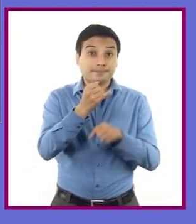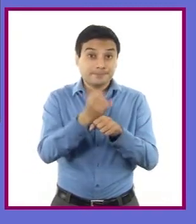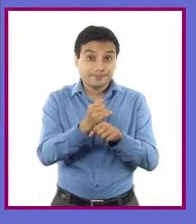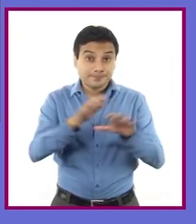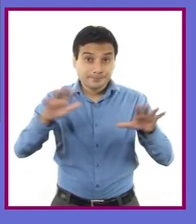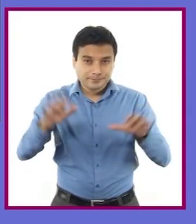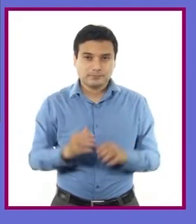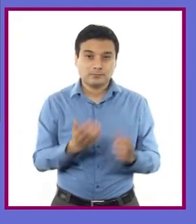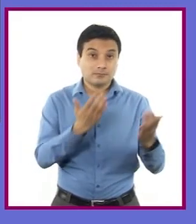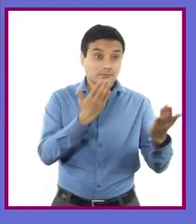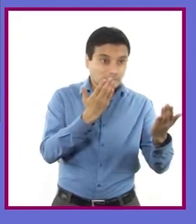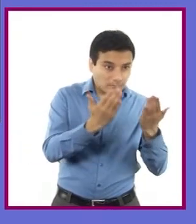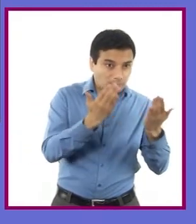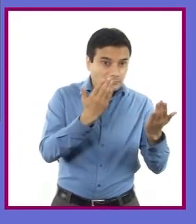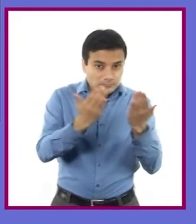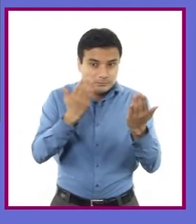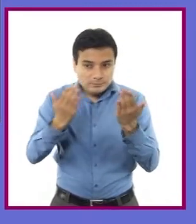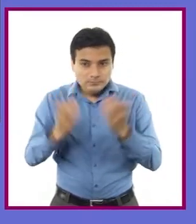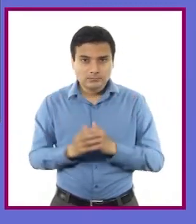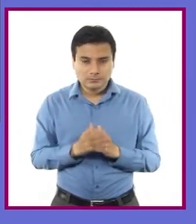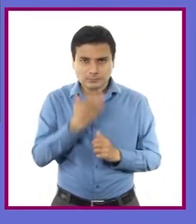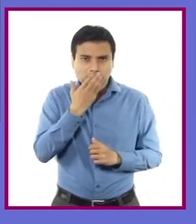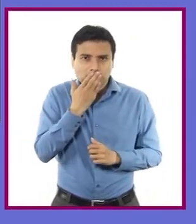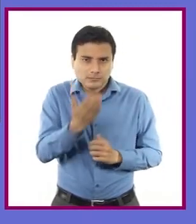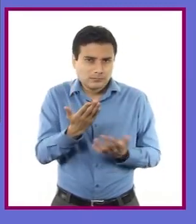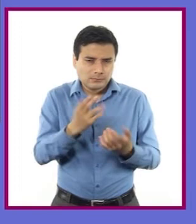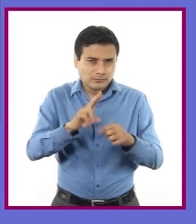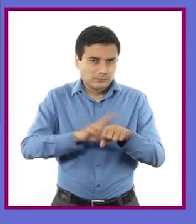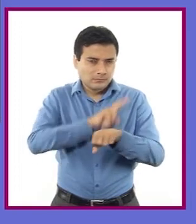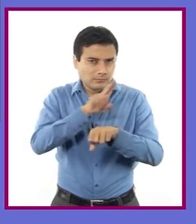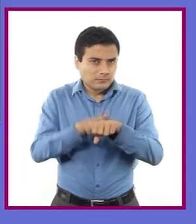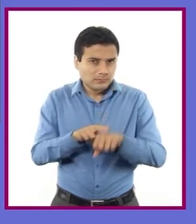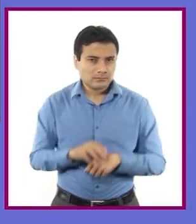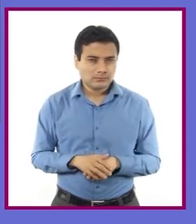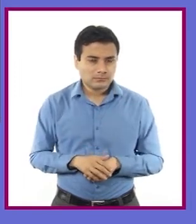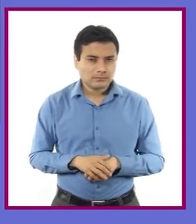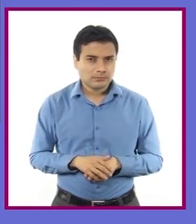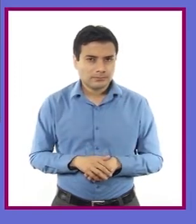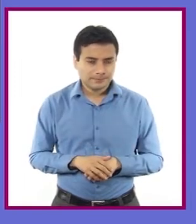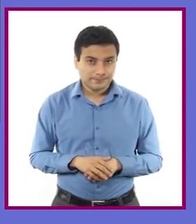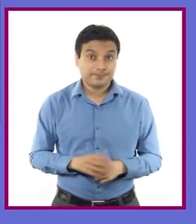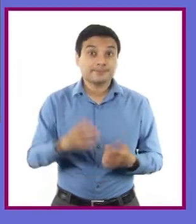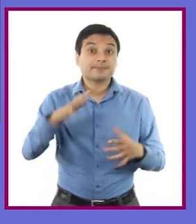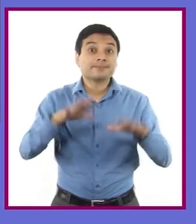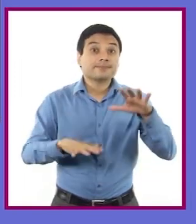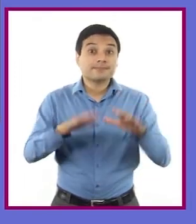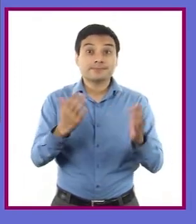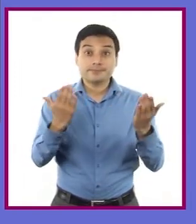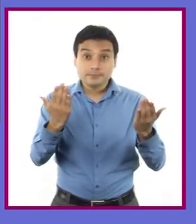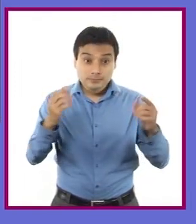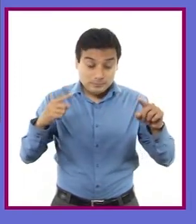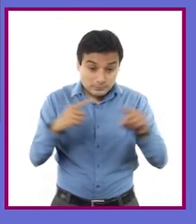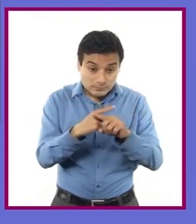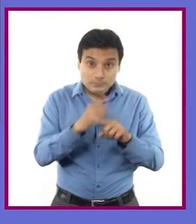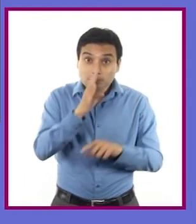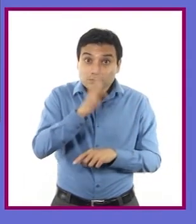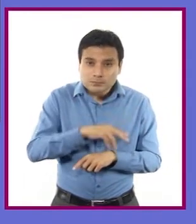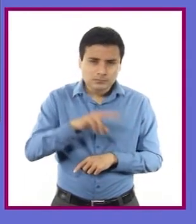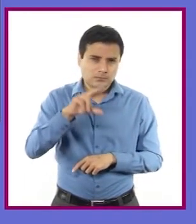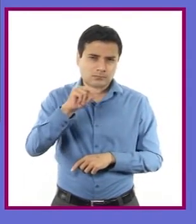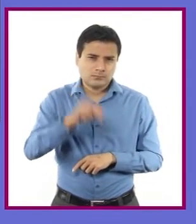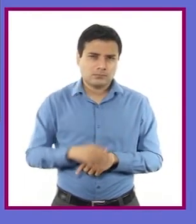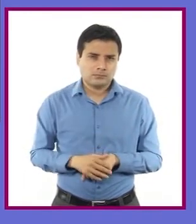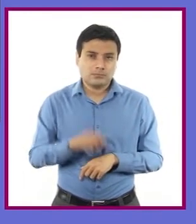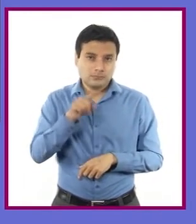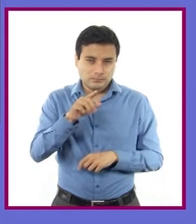significa necesariamente que un texto esté mal. De hecho, permite tener un panorama más amplio en el que se contrastan